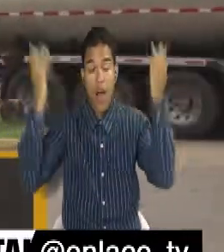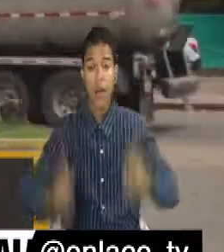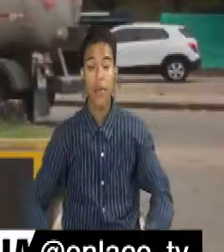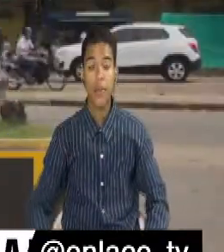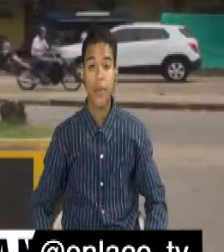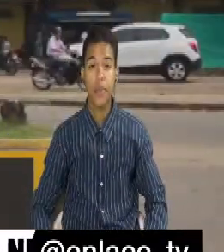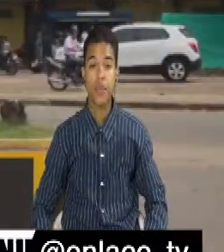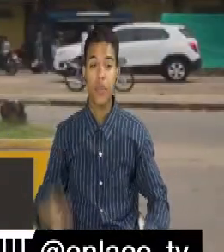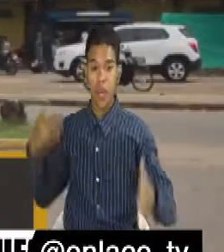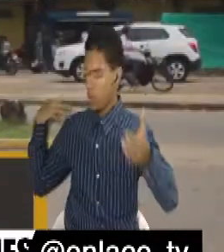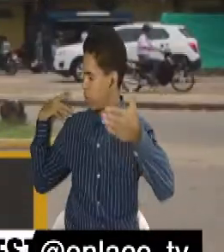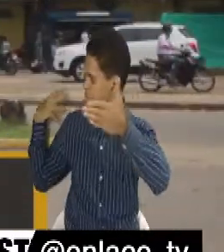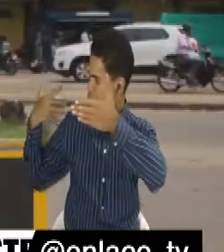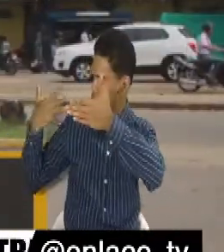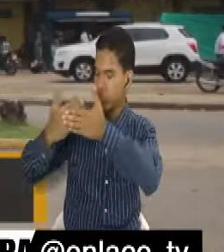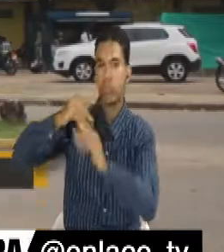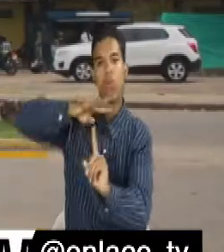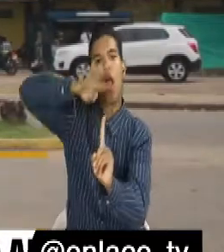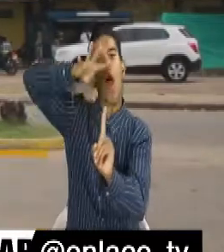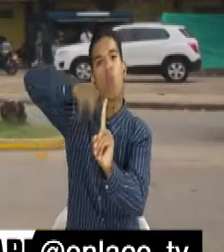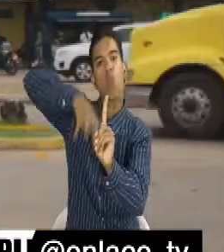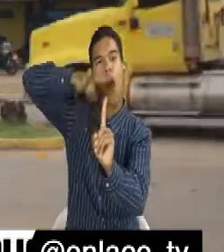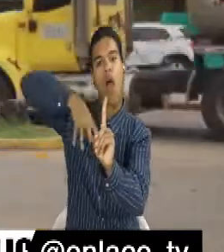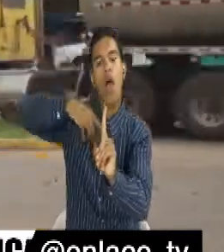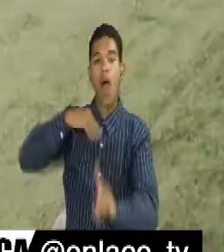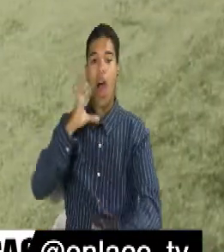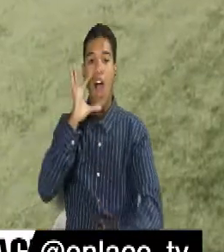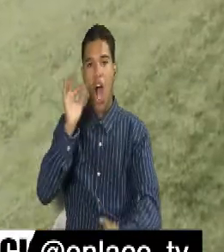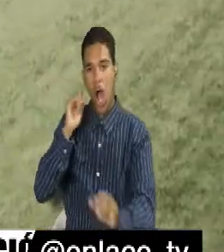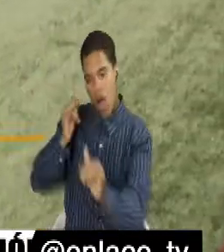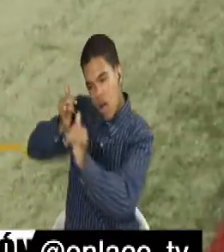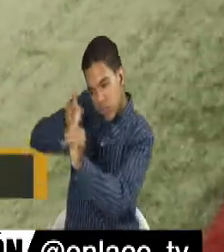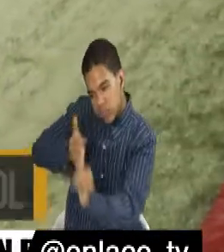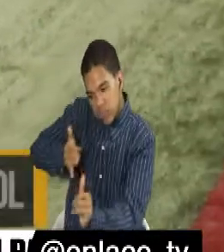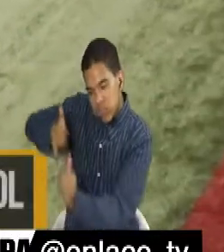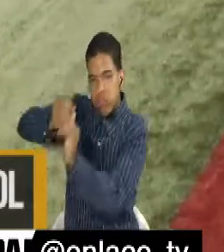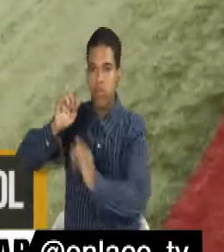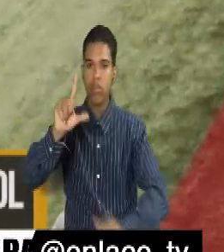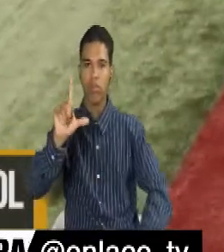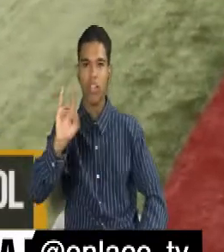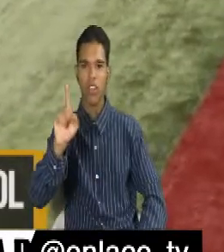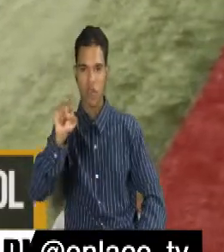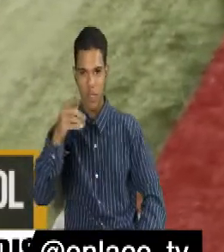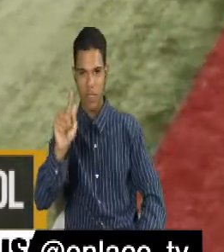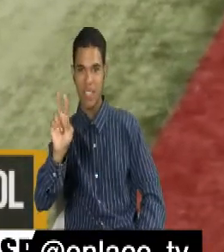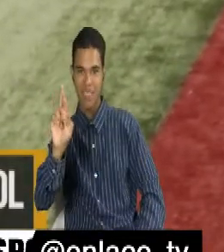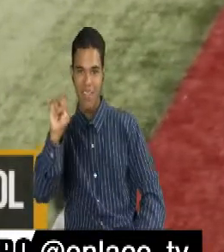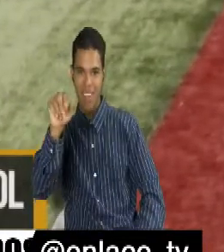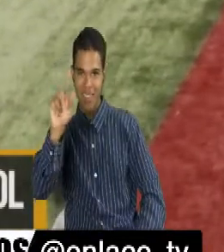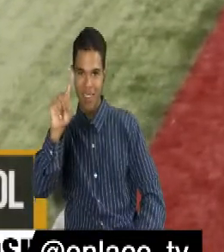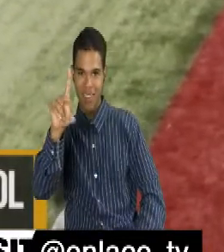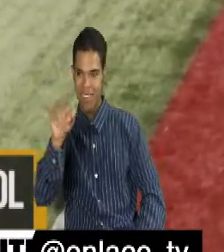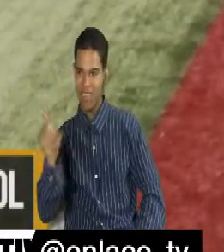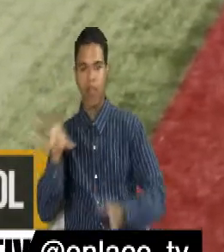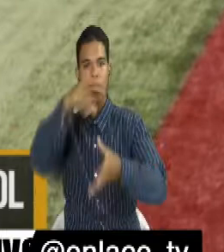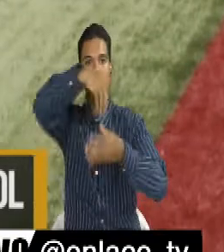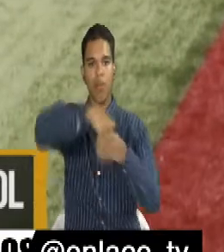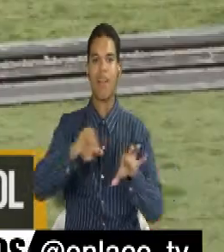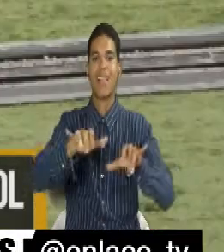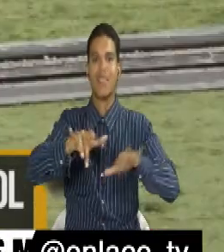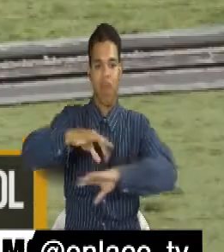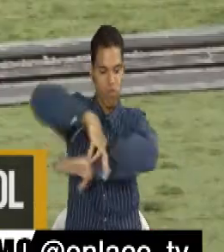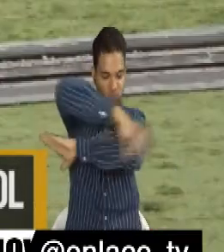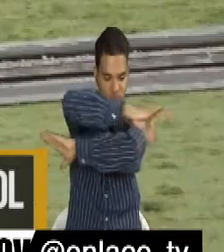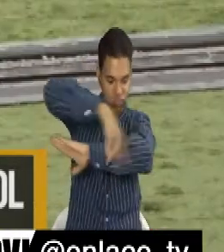que comenzaron los trabajos. El ingeniero Luis Fernando Surmay, de la Secretaría de Infraestructura, entidad encargada de las labores de